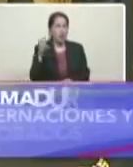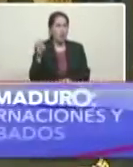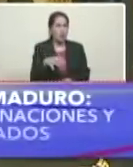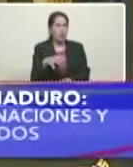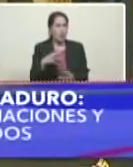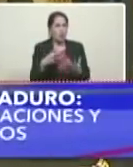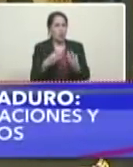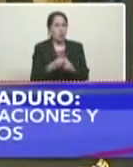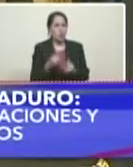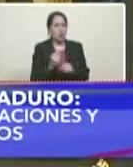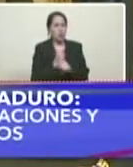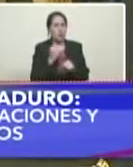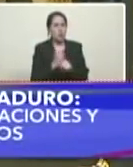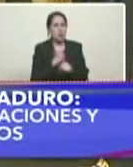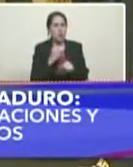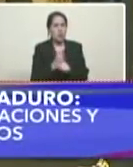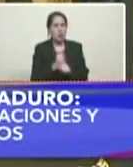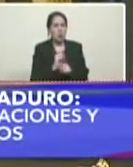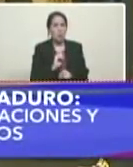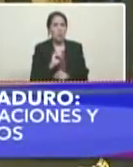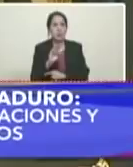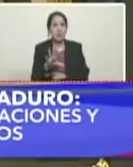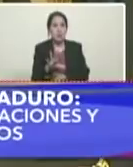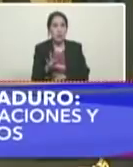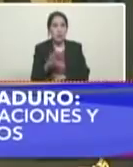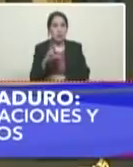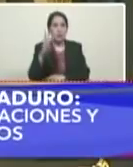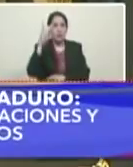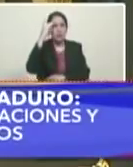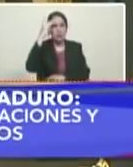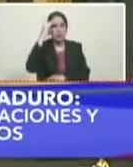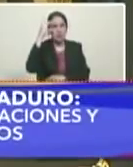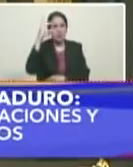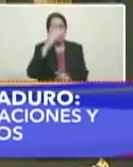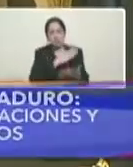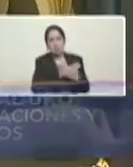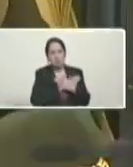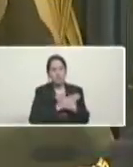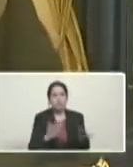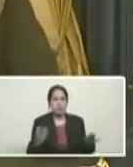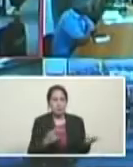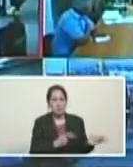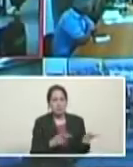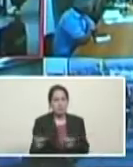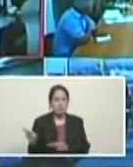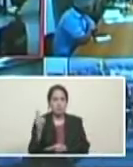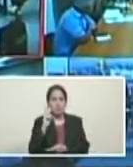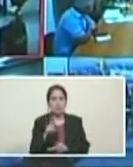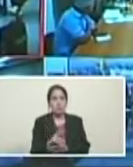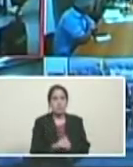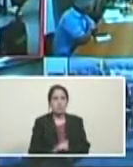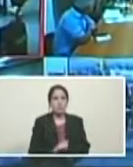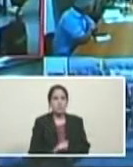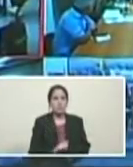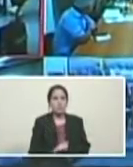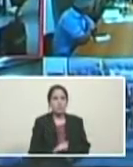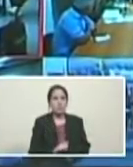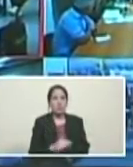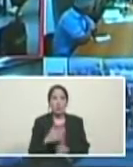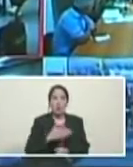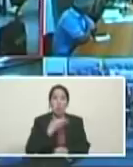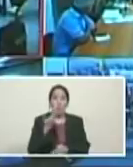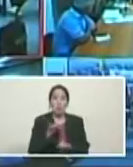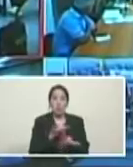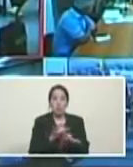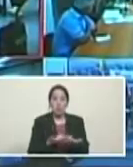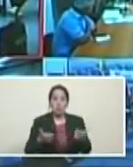la fuerza de los trabajadores un mensaje compañera vicepresidenta adelante por favor pudimos librar esta histórica